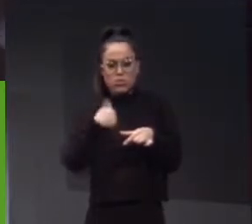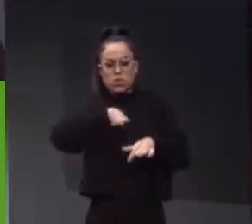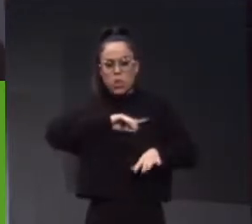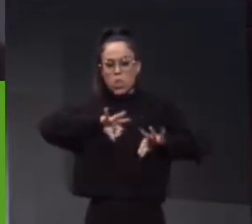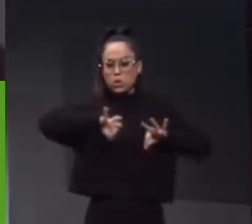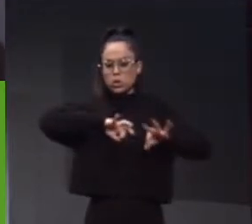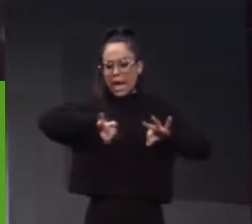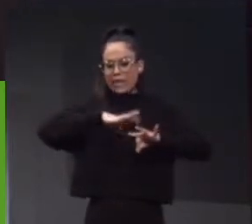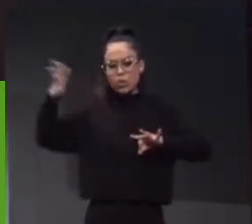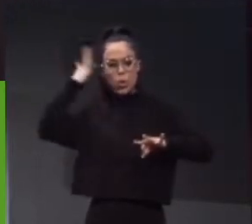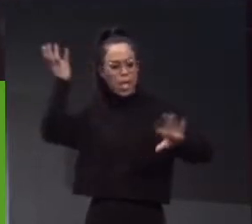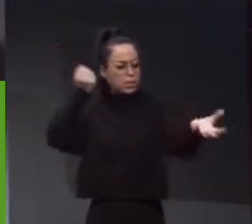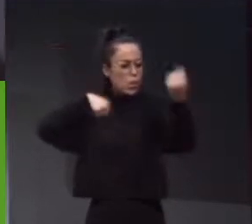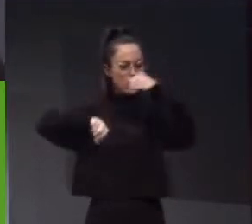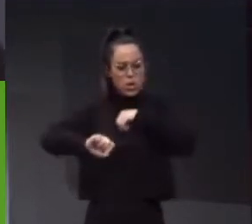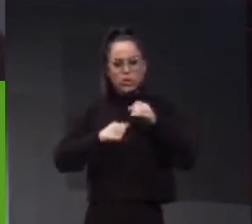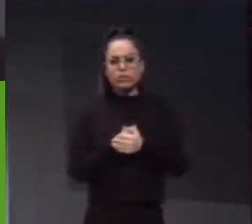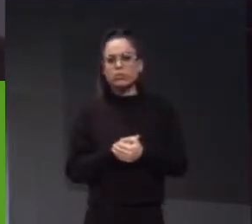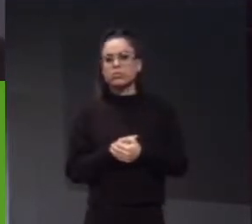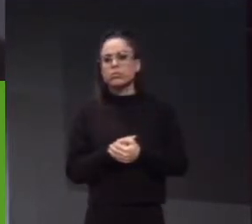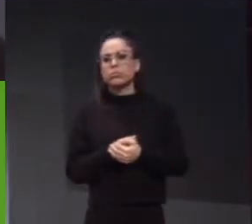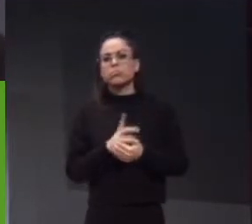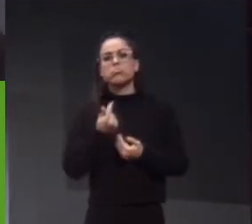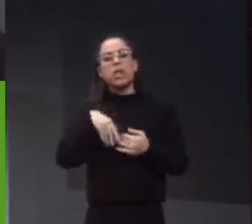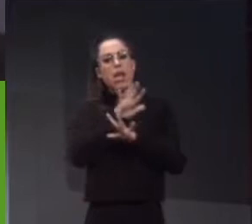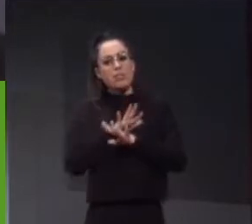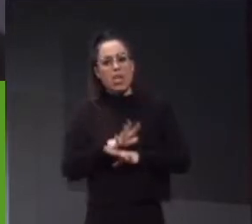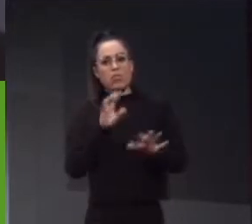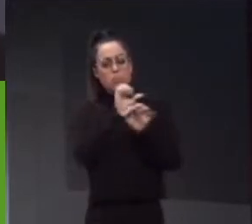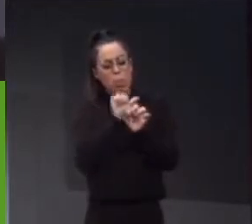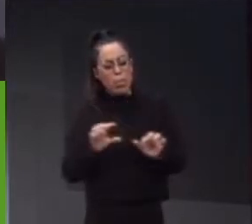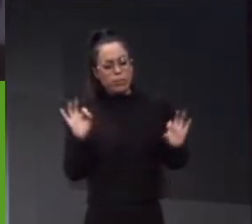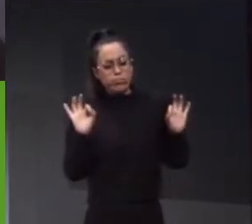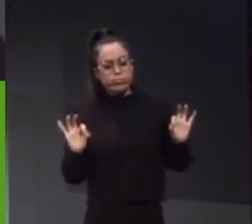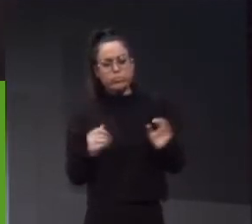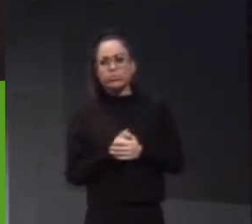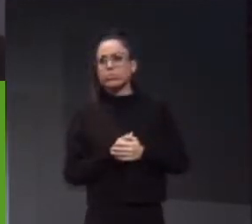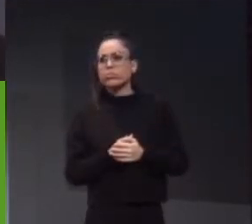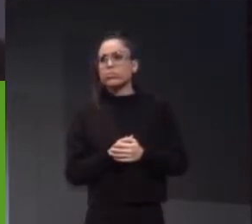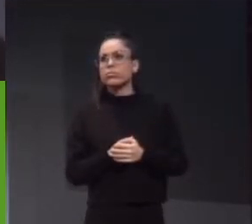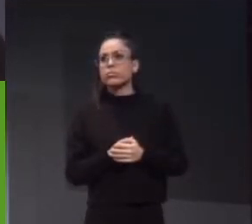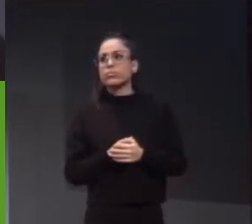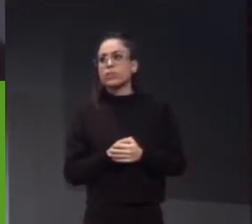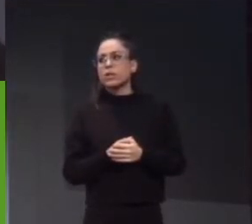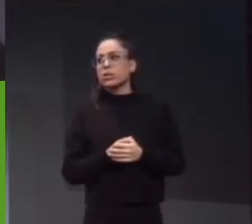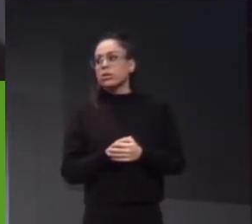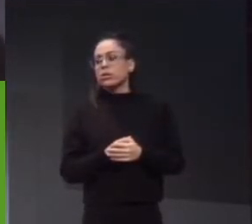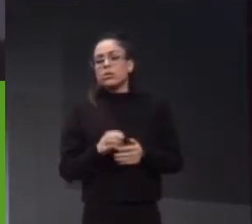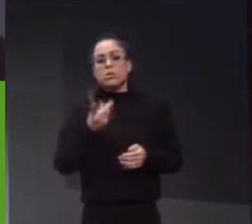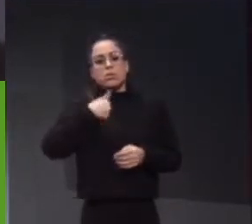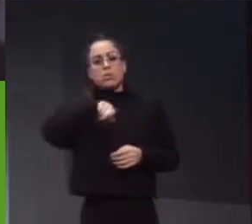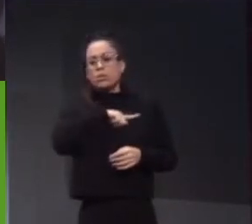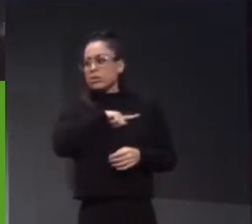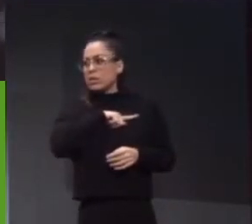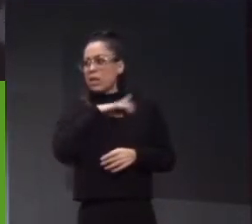tipo de actuaciones con un tipo por así decirlo muy determinado pero es una realidad que estamos en ese conjunto de actividades